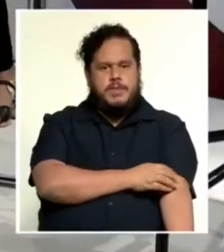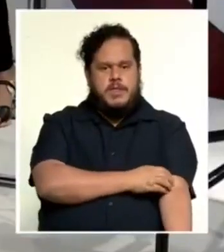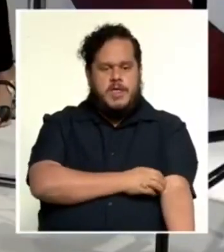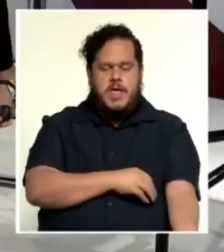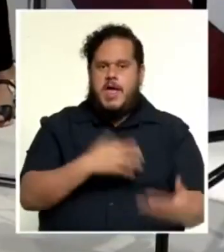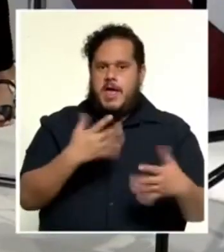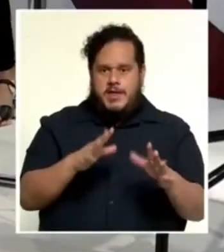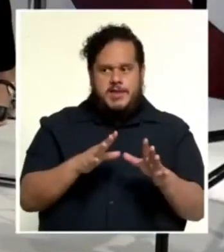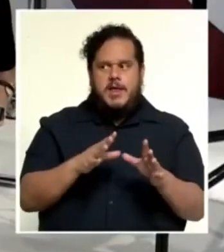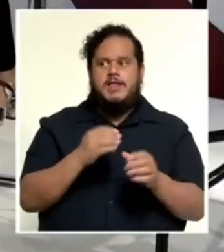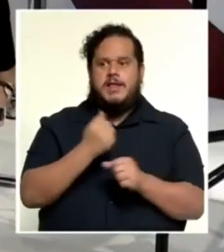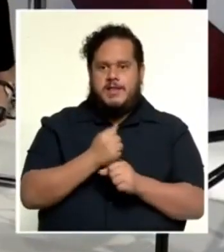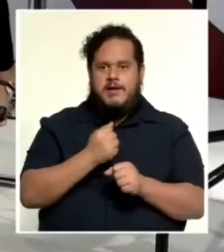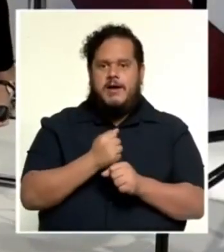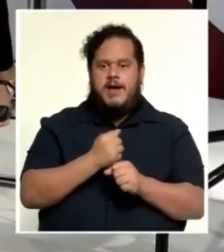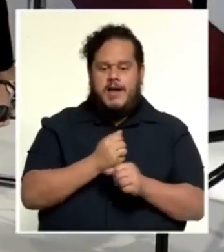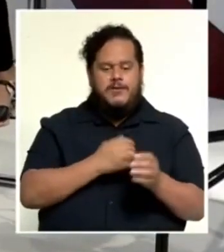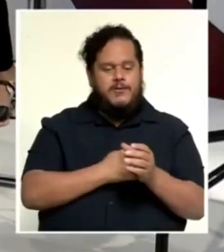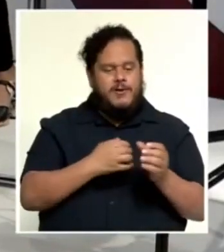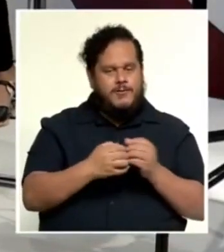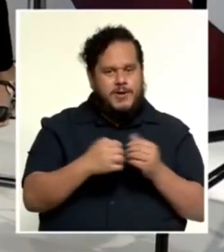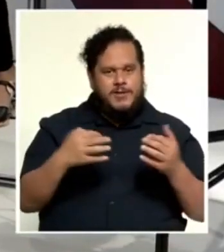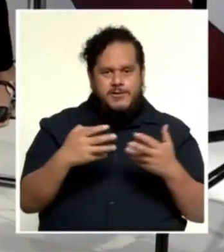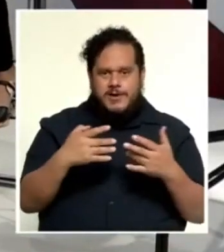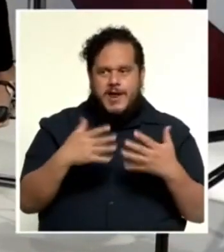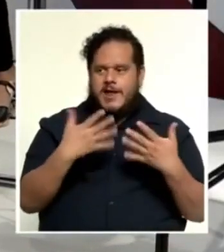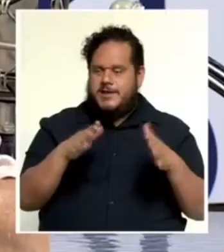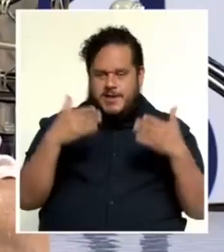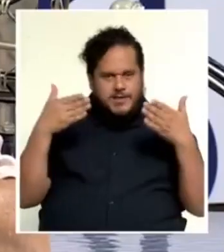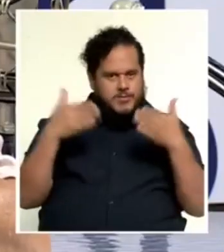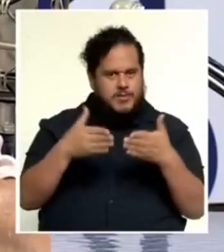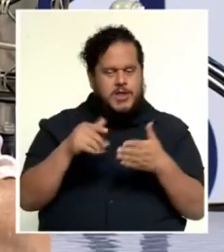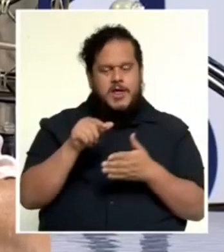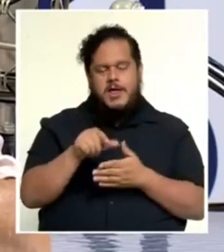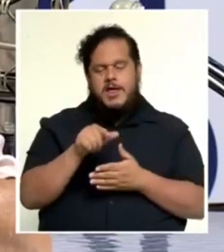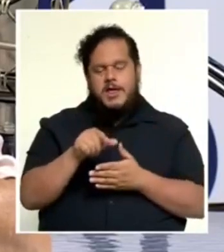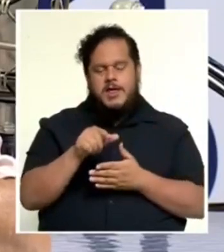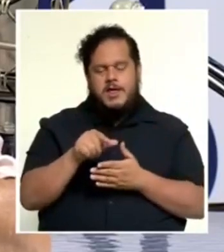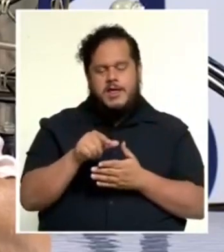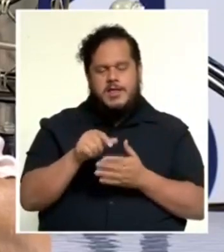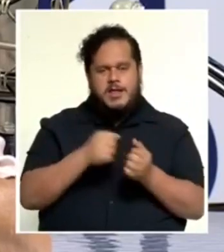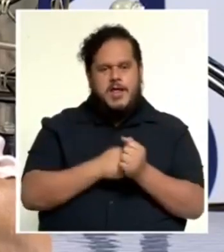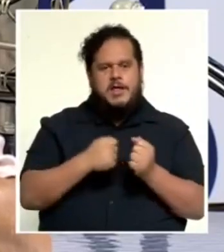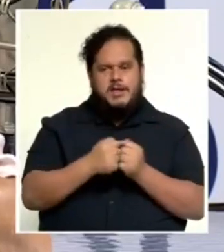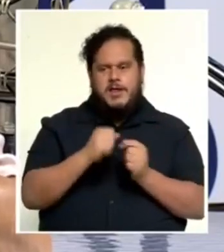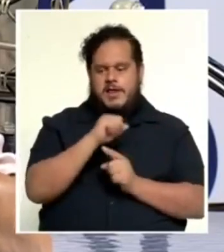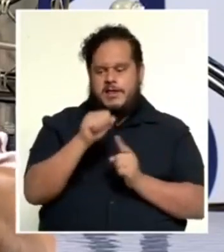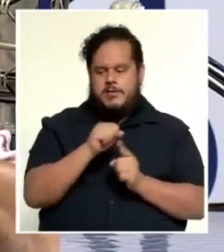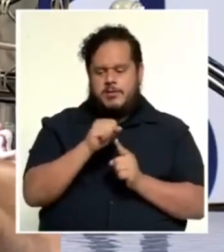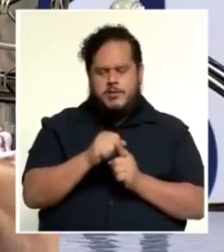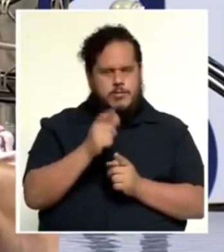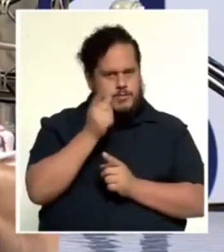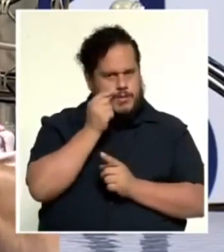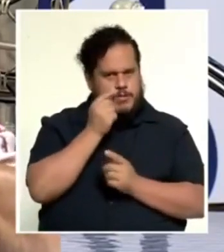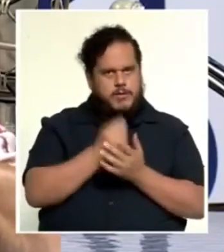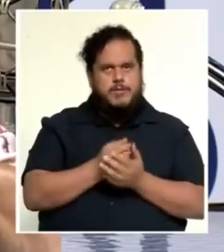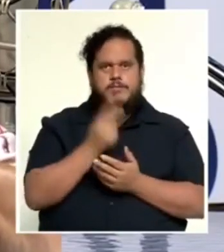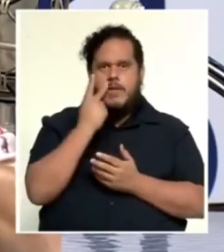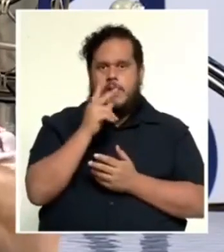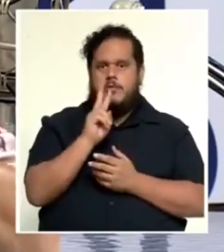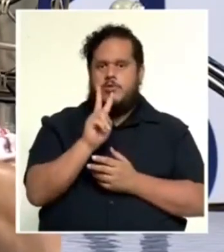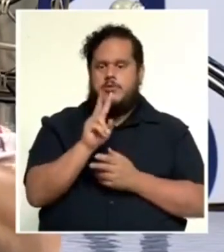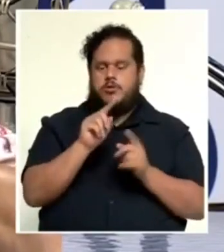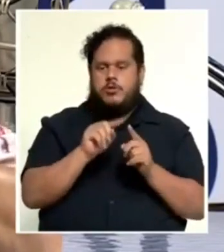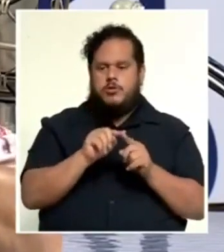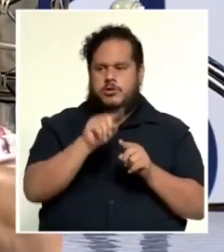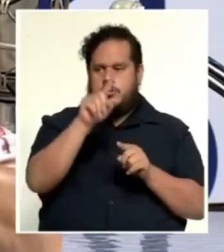cuarto de guerra. Me parece que deben estar muy concentrados en esa sala de situación. Vamos a ver, veamos dos